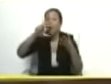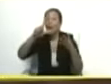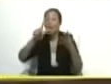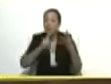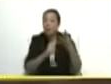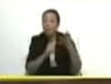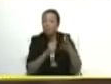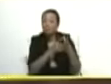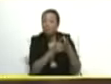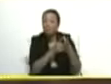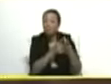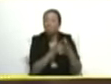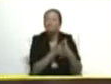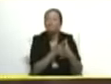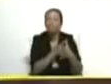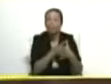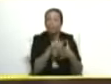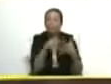Hipocaterra,